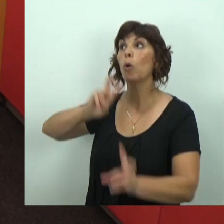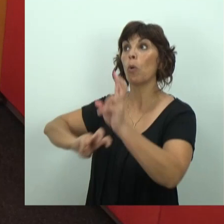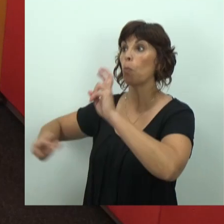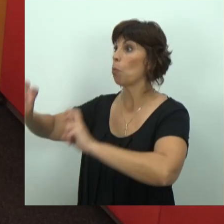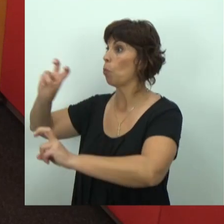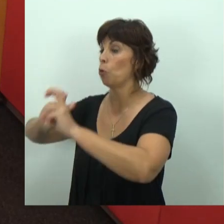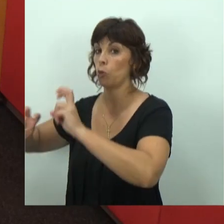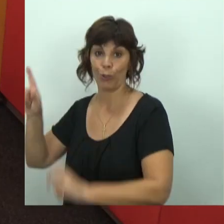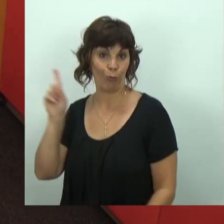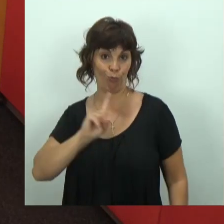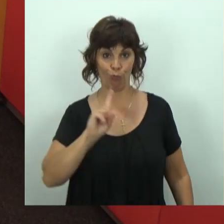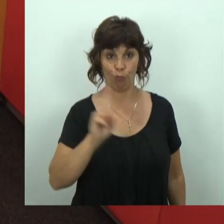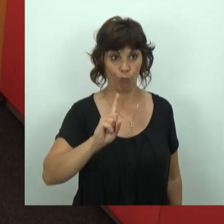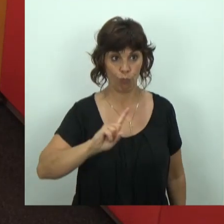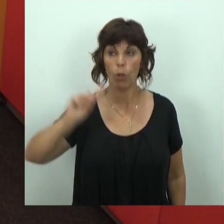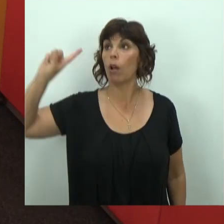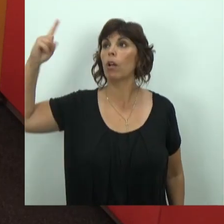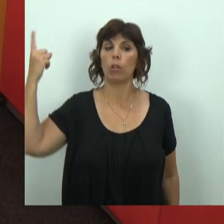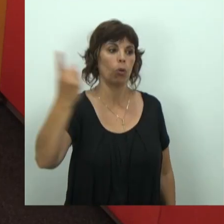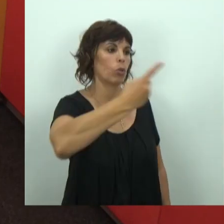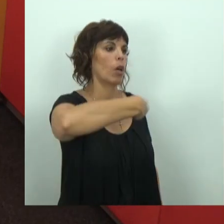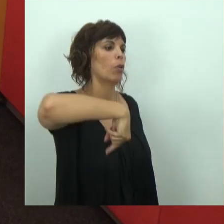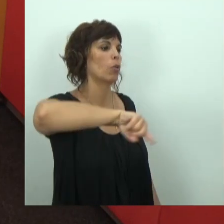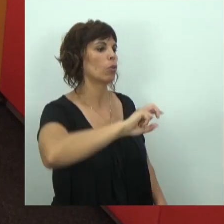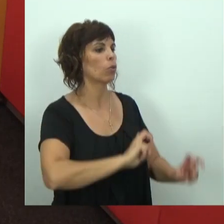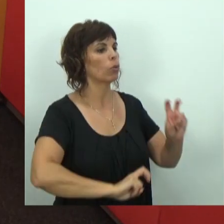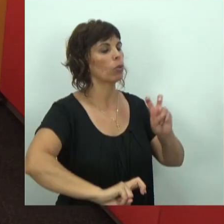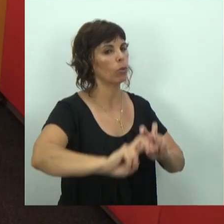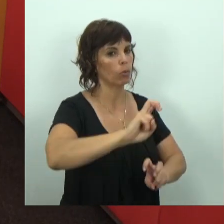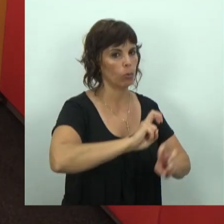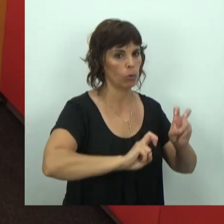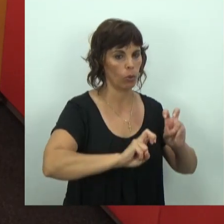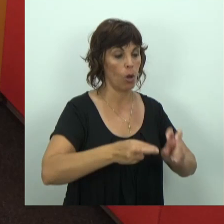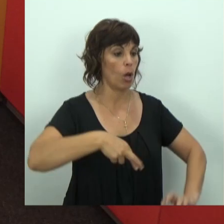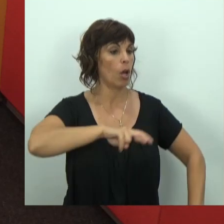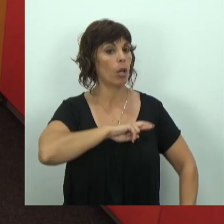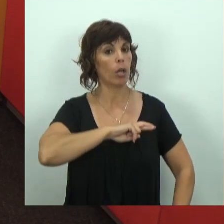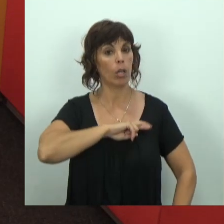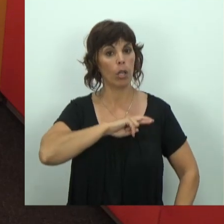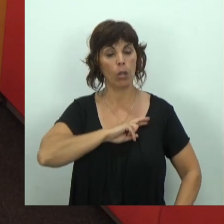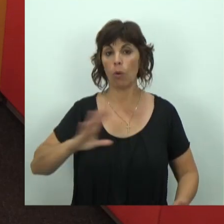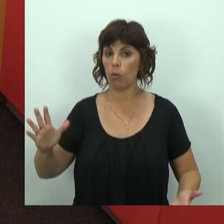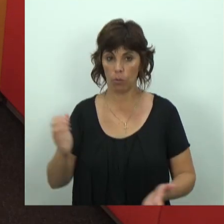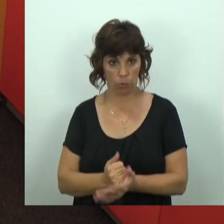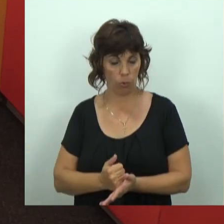vino a buscarnos a nosotros. En toda religión, el ser